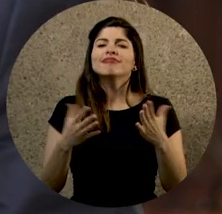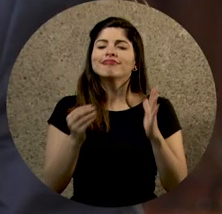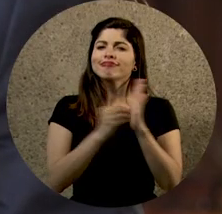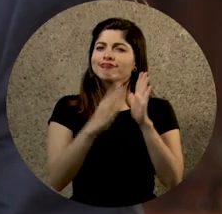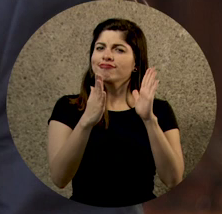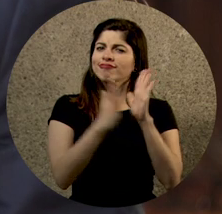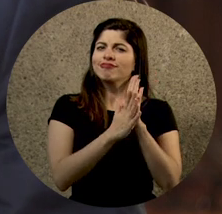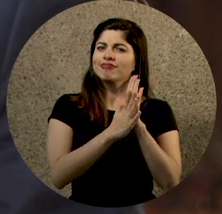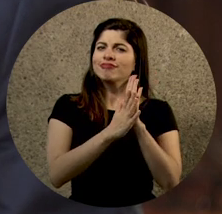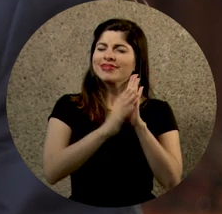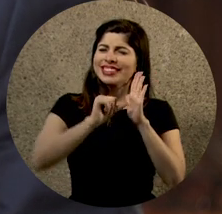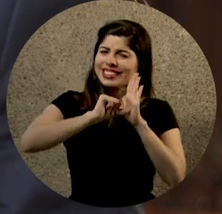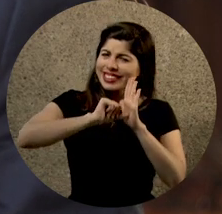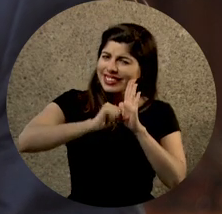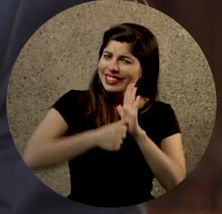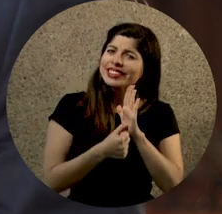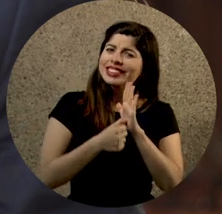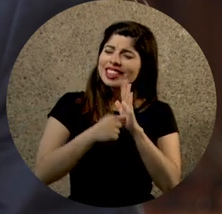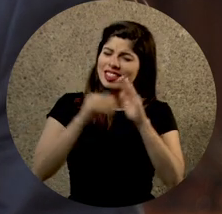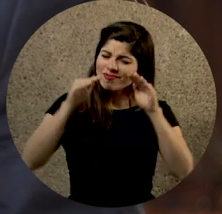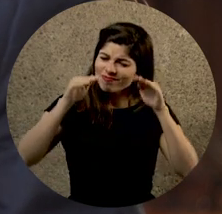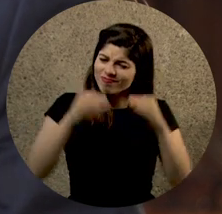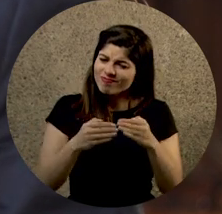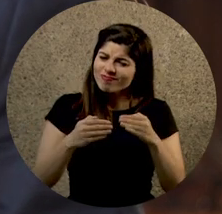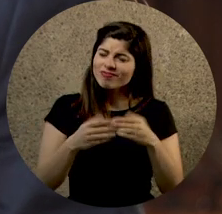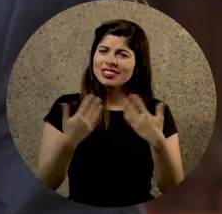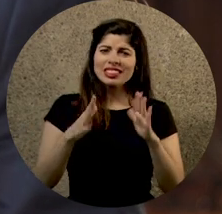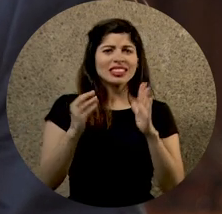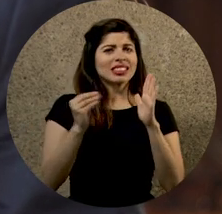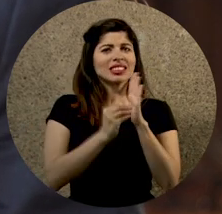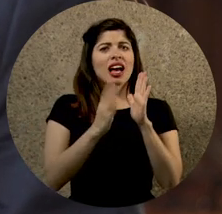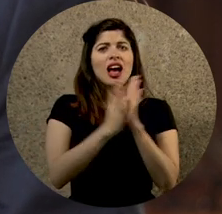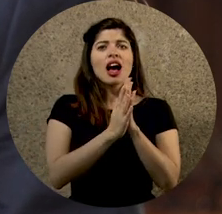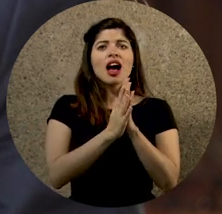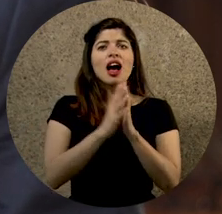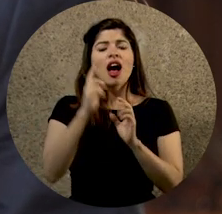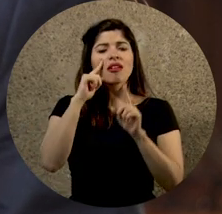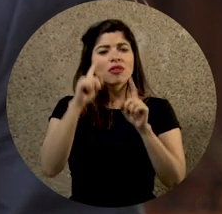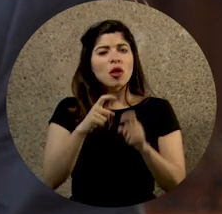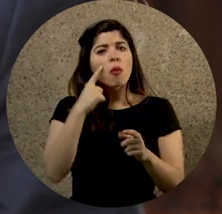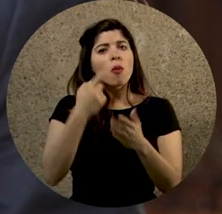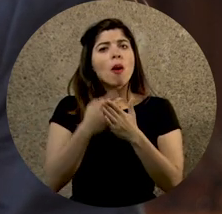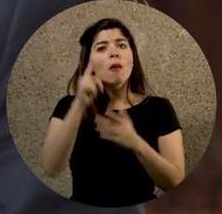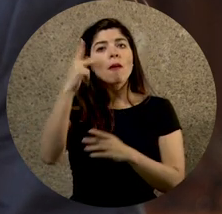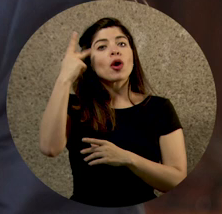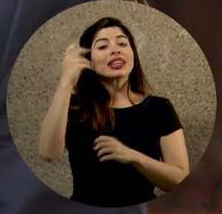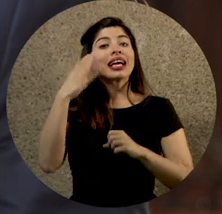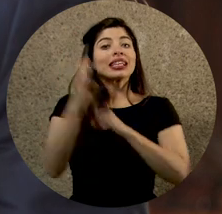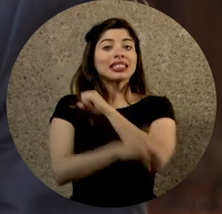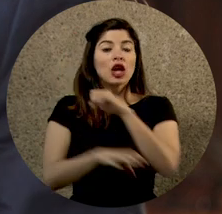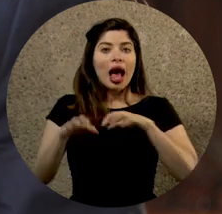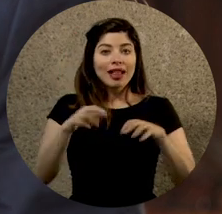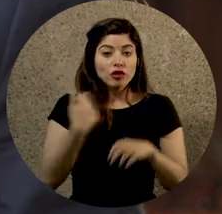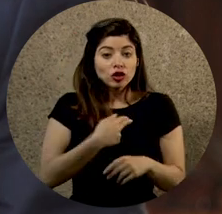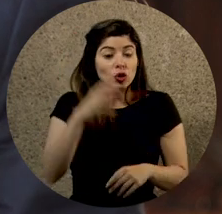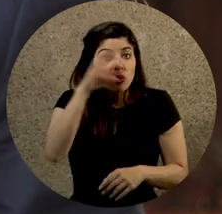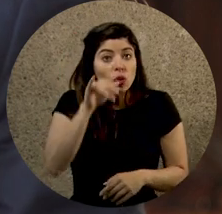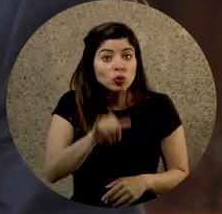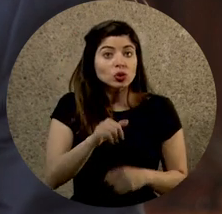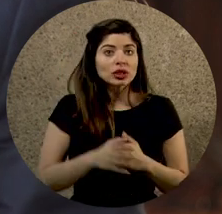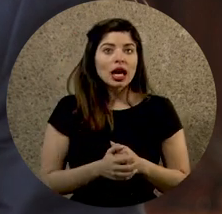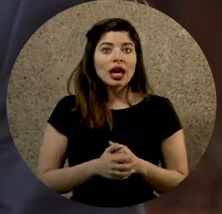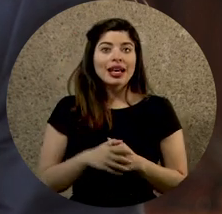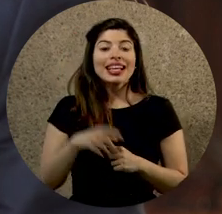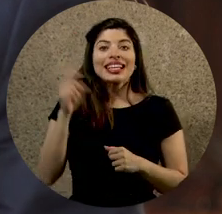marca, remarca, enfatiza, suscribe la tesis de una política exterior activa que es la que buscamos, que